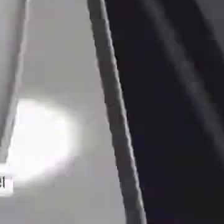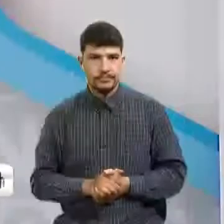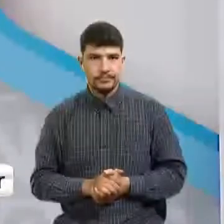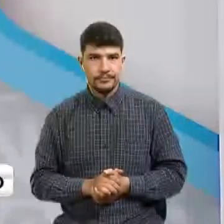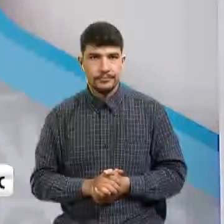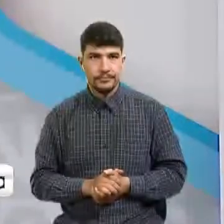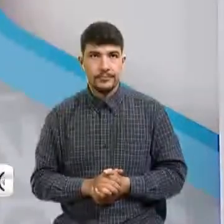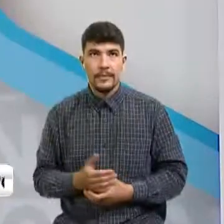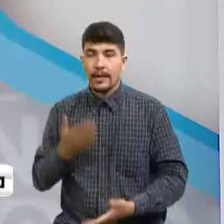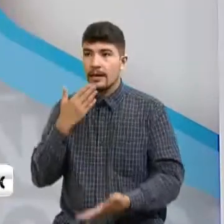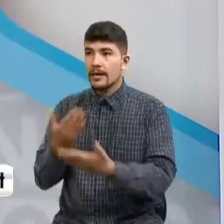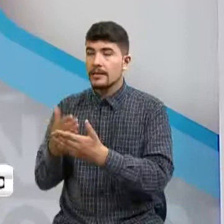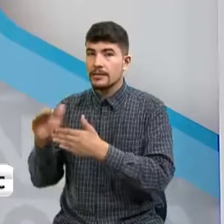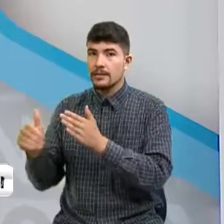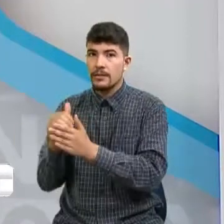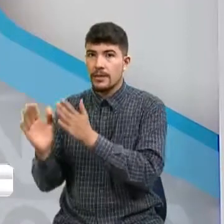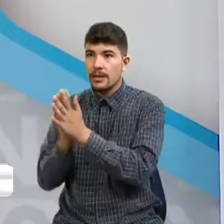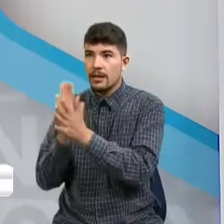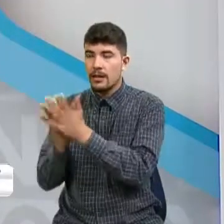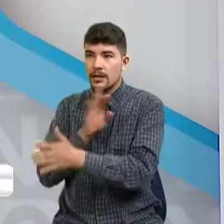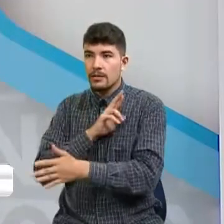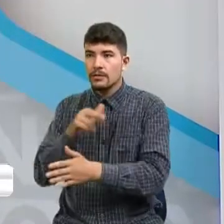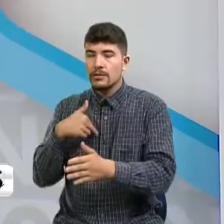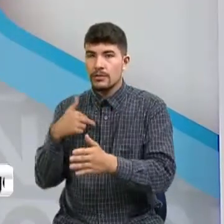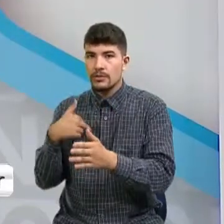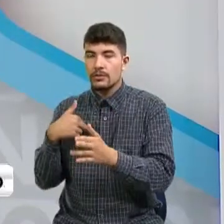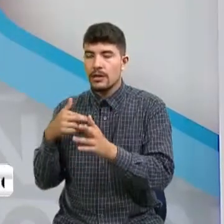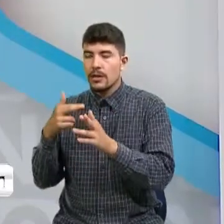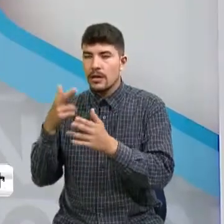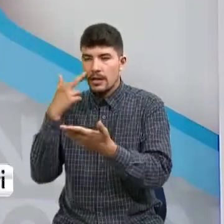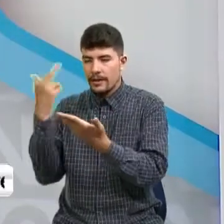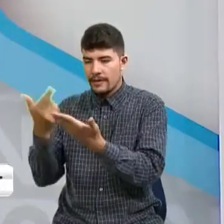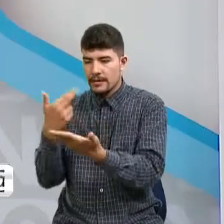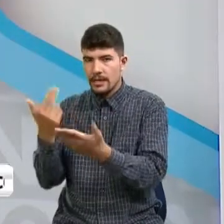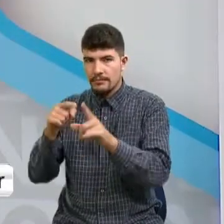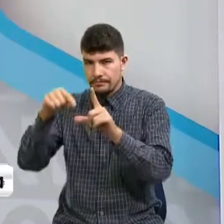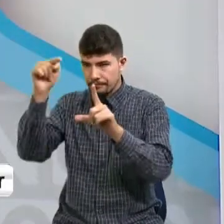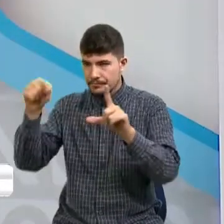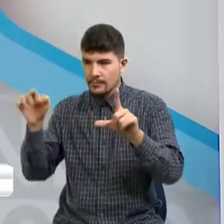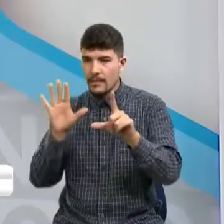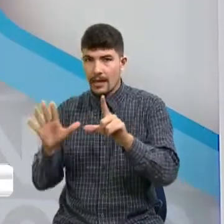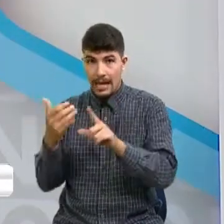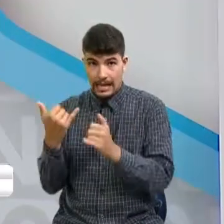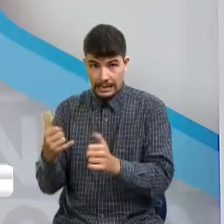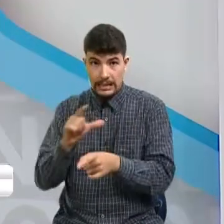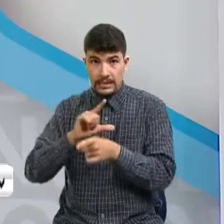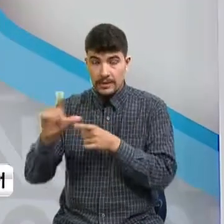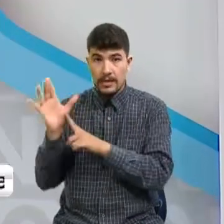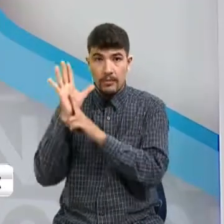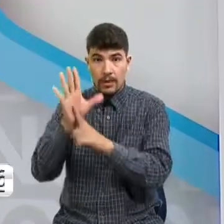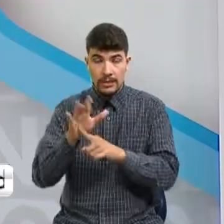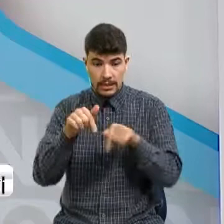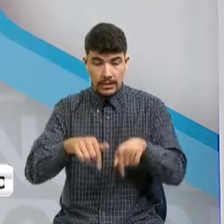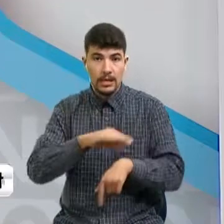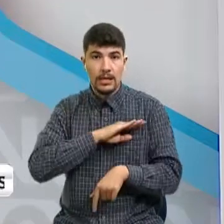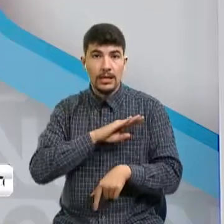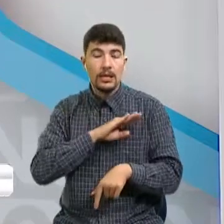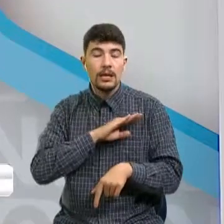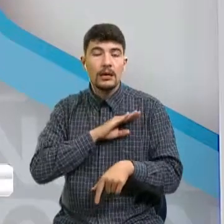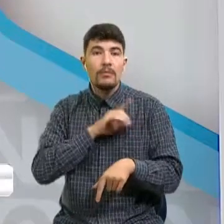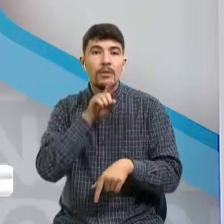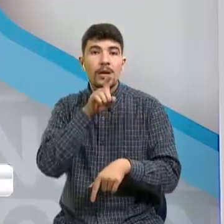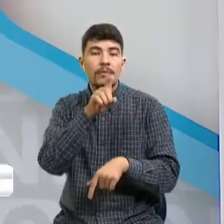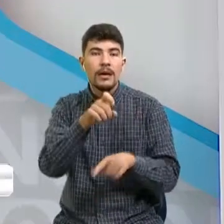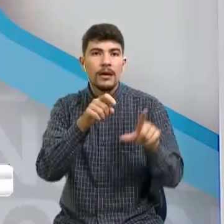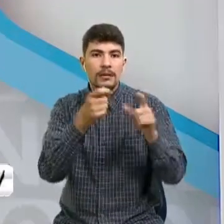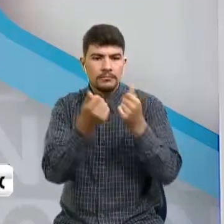es por esta información y vamos a revisar unas cifras importantes que fueron mostradas precisamente esta semana por parte de la alcaldía de bucaramanga con unos valores